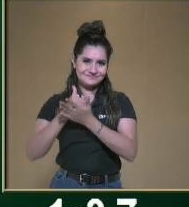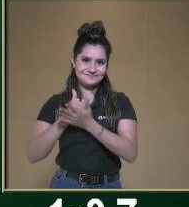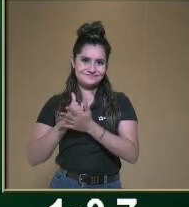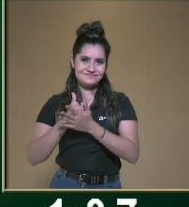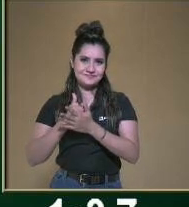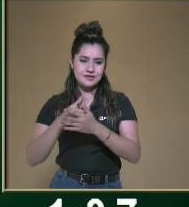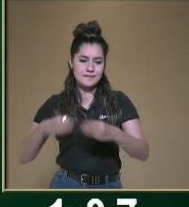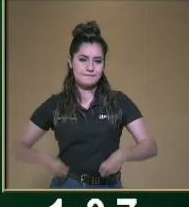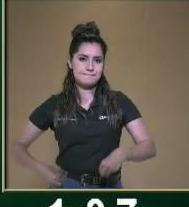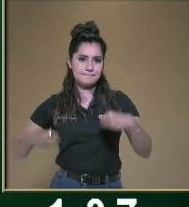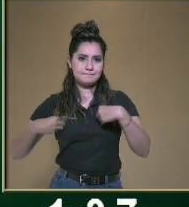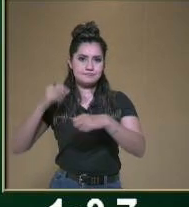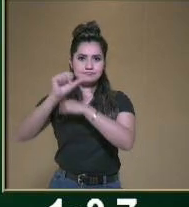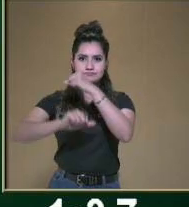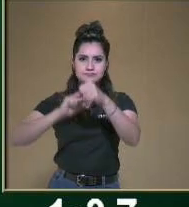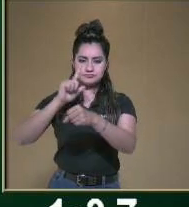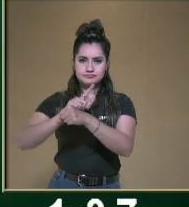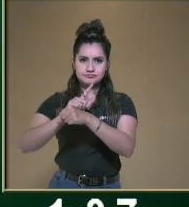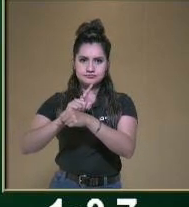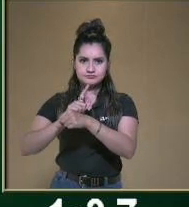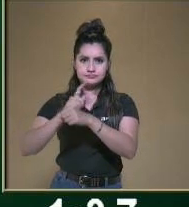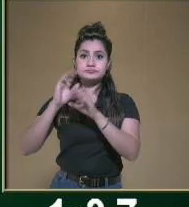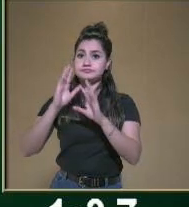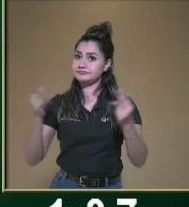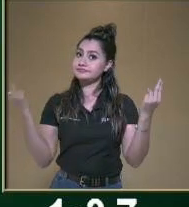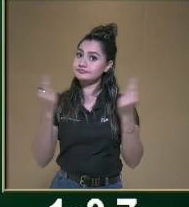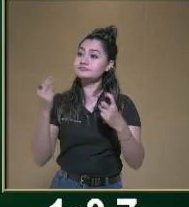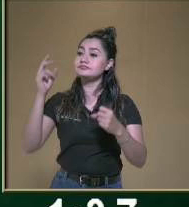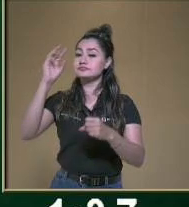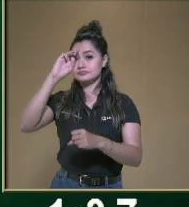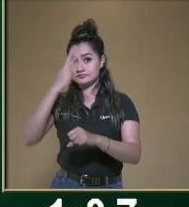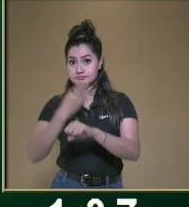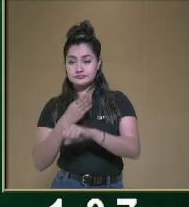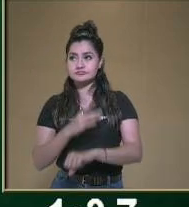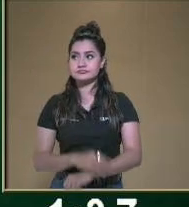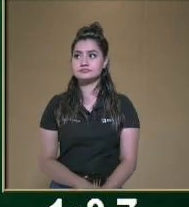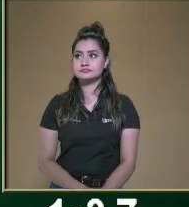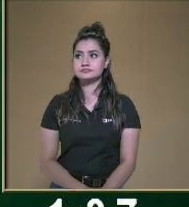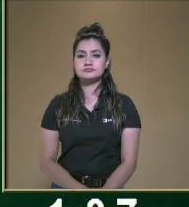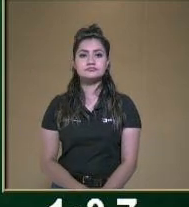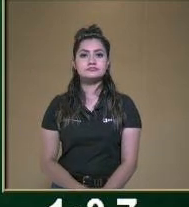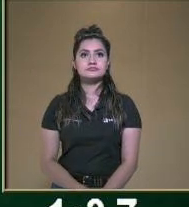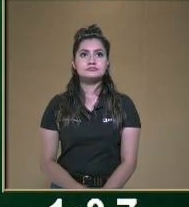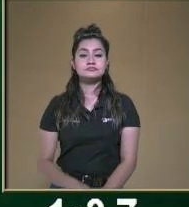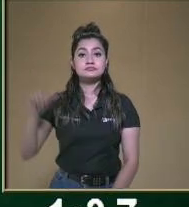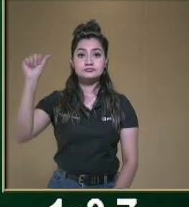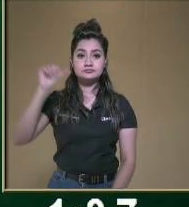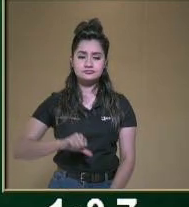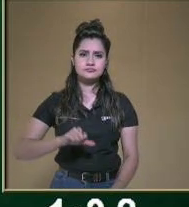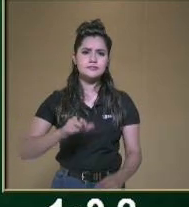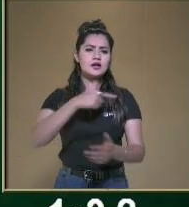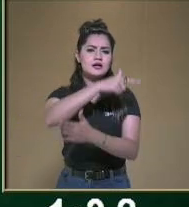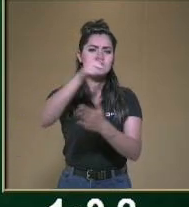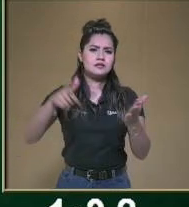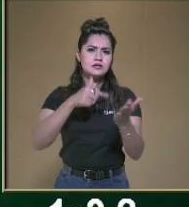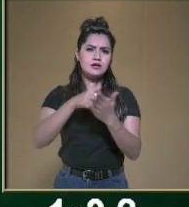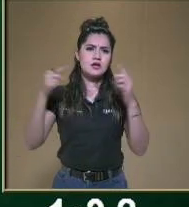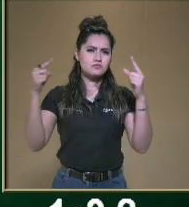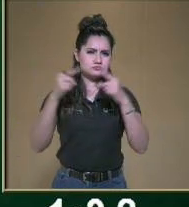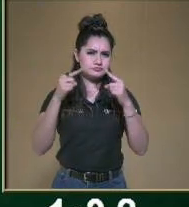tenemos las facultades para ser responsables al cuidado de ellos. Y en estas instituciones o